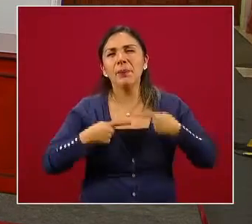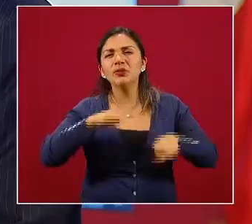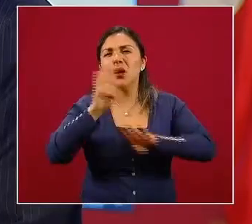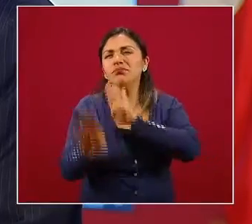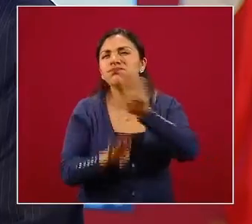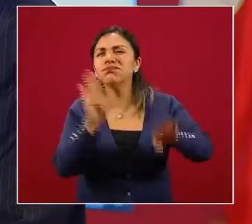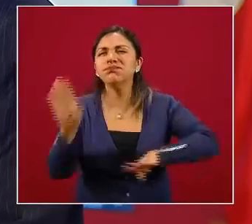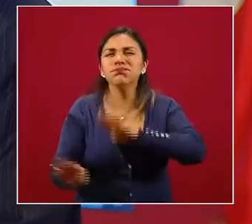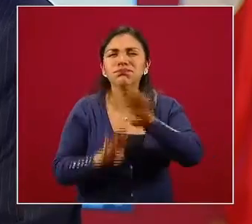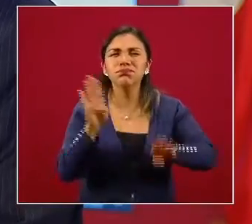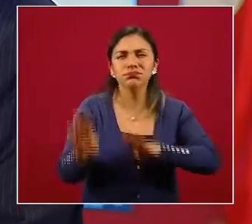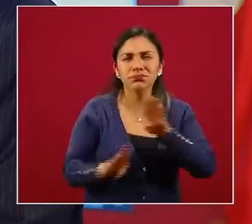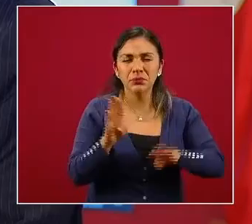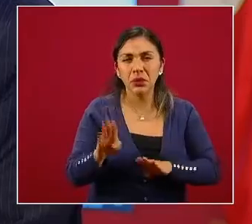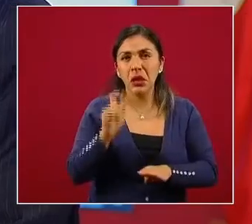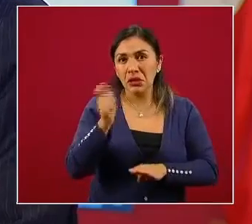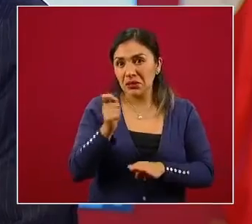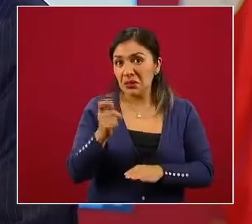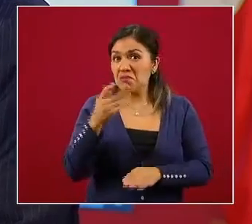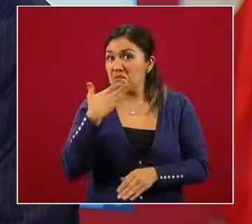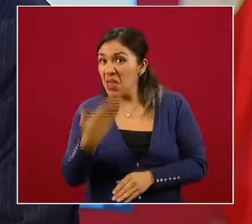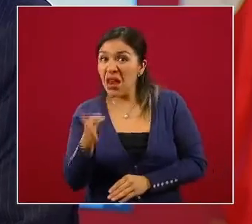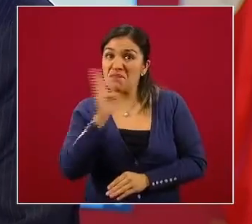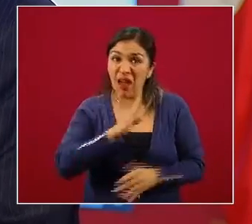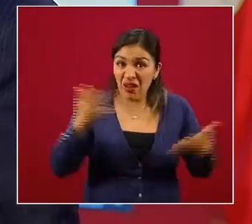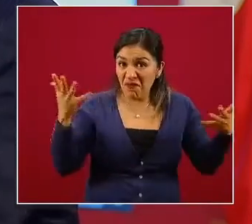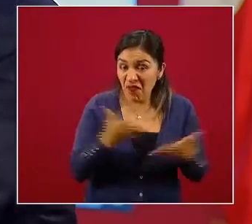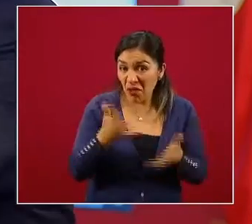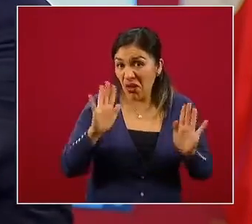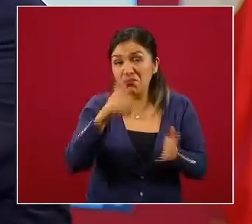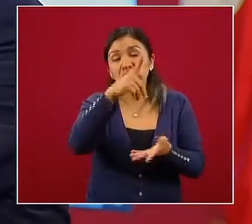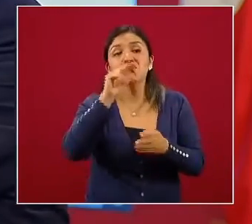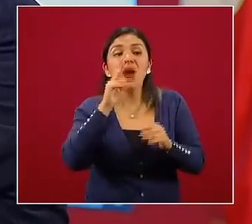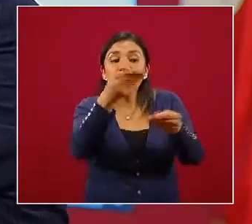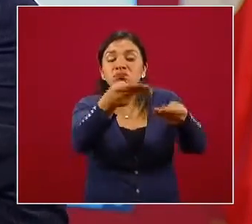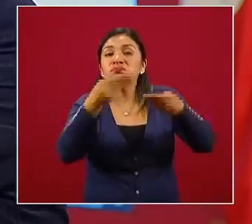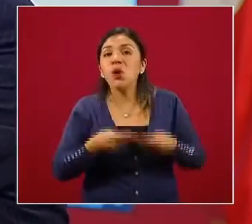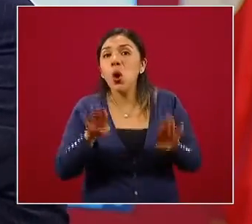alguna manera, no sé si lícita o ilícita, adquirieron,